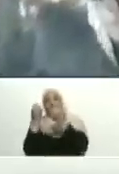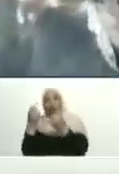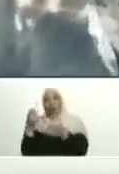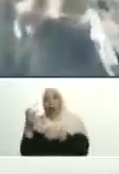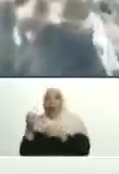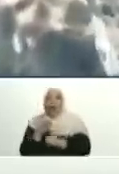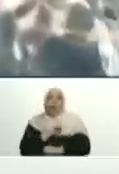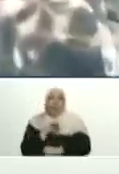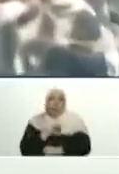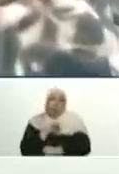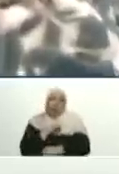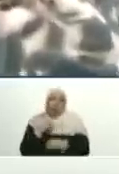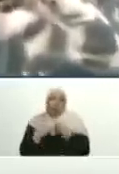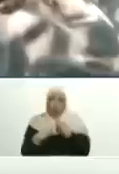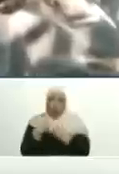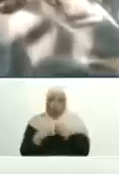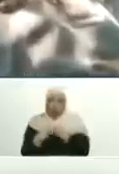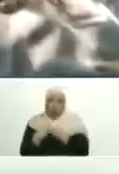y extremistas,